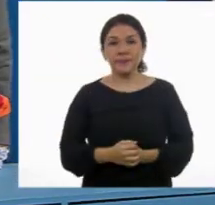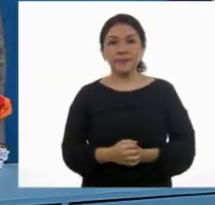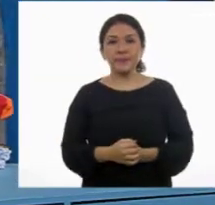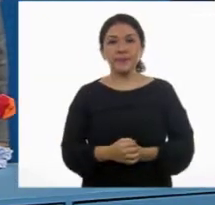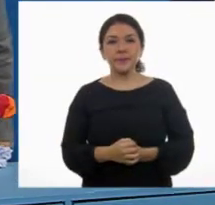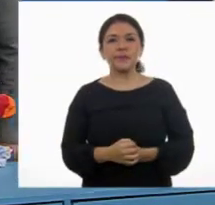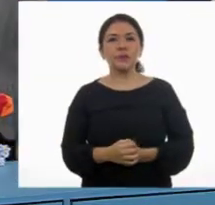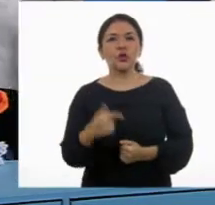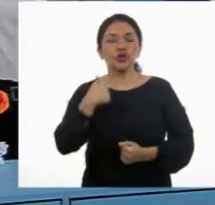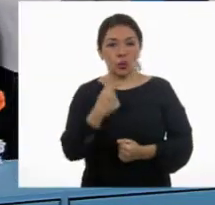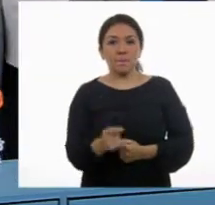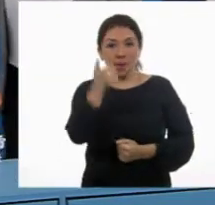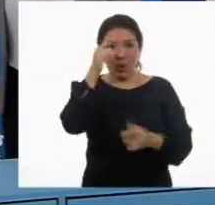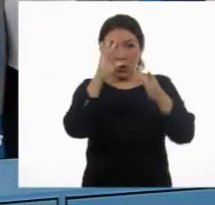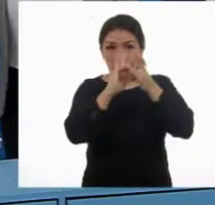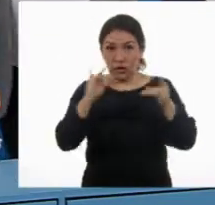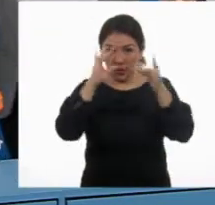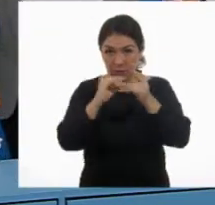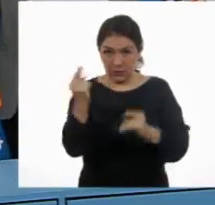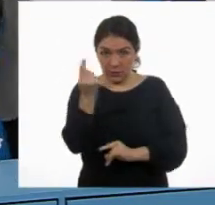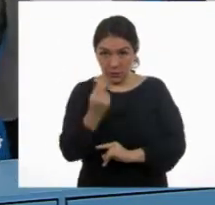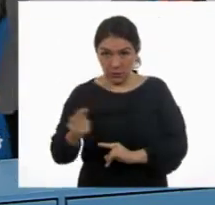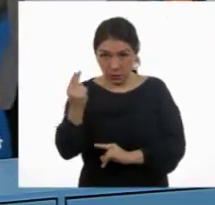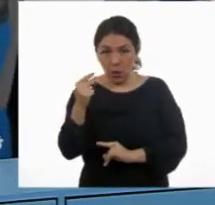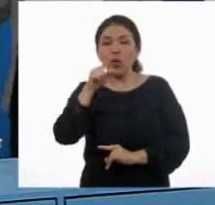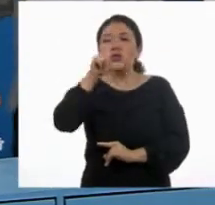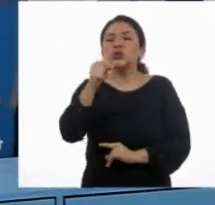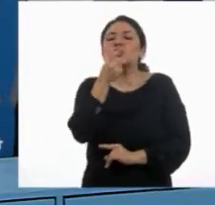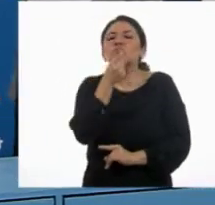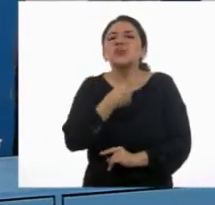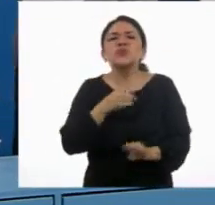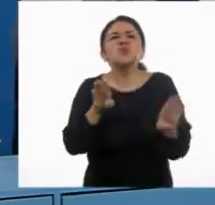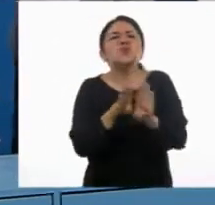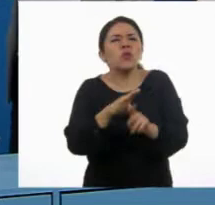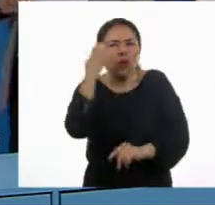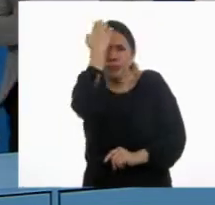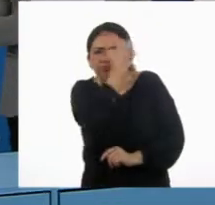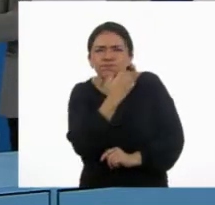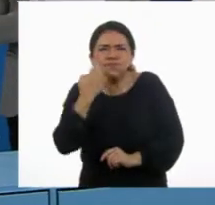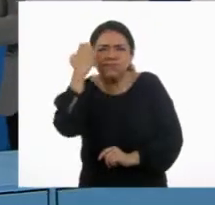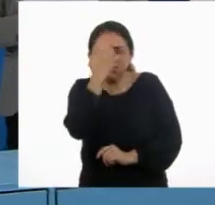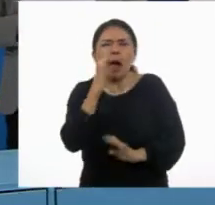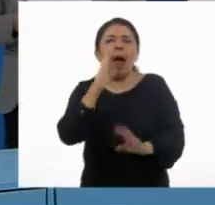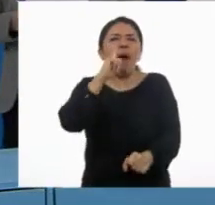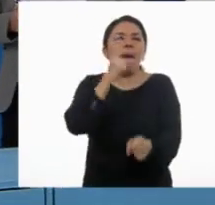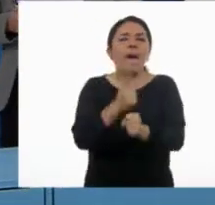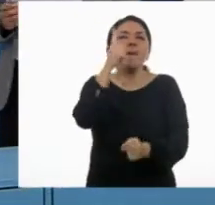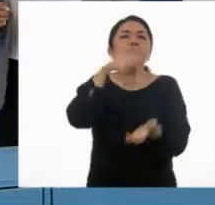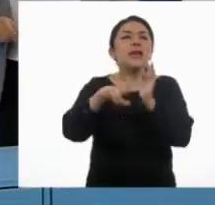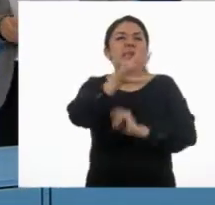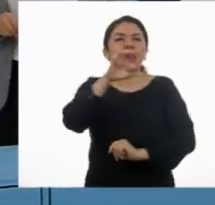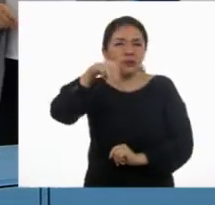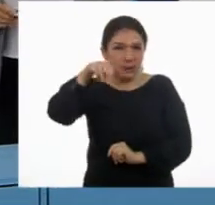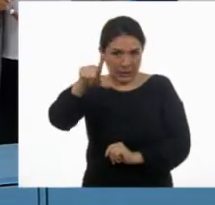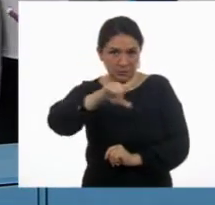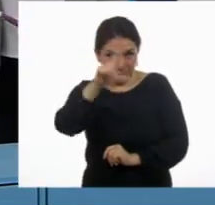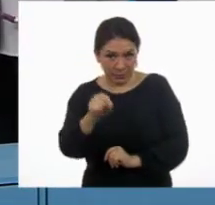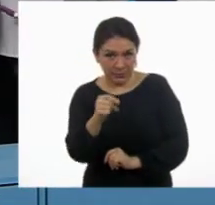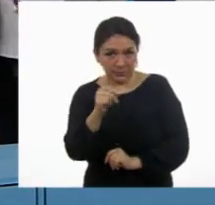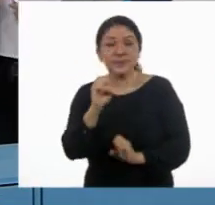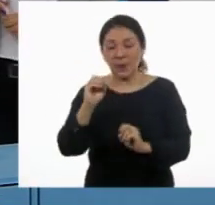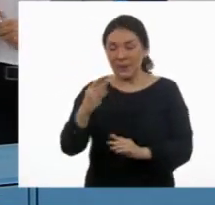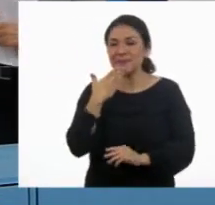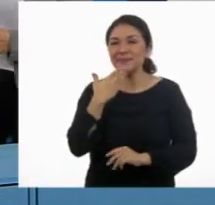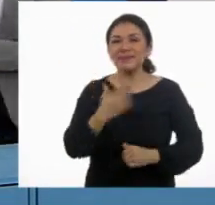Lo voy a explicar primero yo acá y después tú me dices cómo hiciste o cómo lograste llegar a los 1.500 mililitros, ¿de acuerdo?